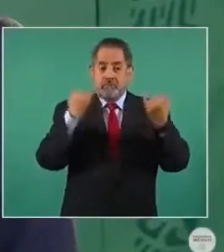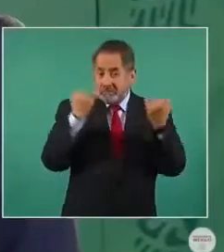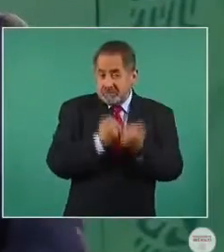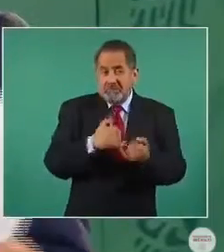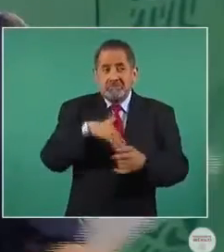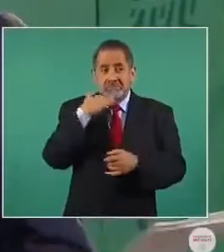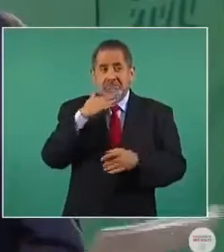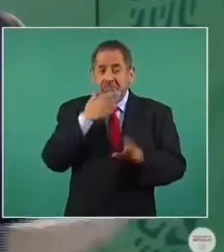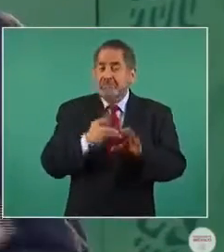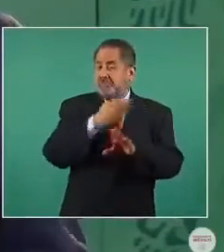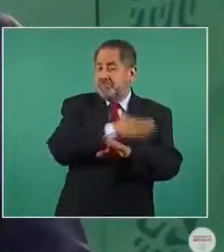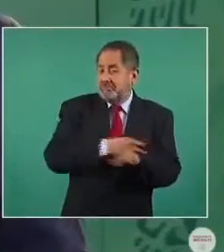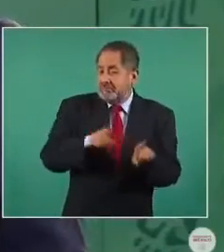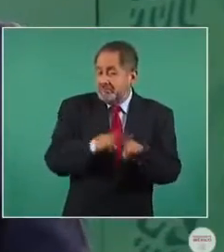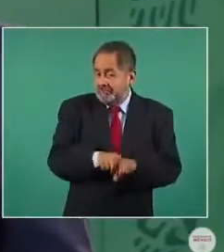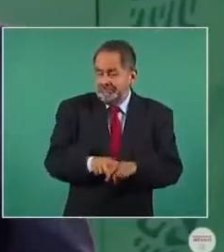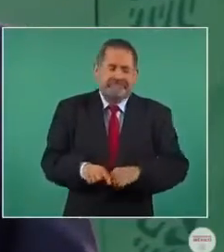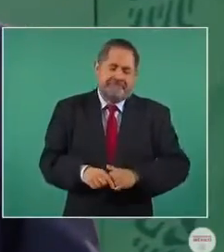Pues eso